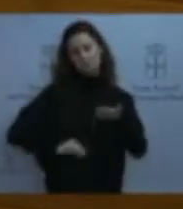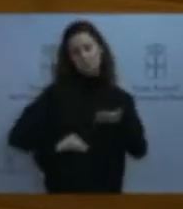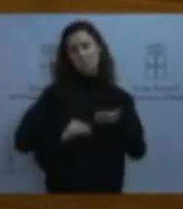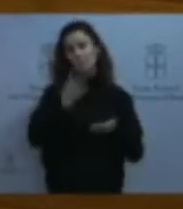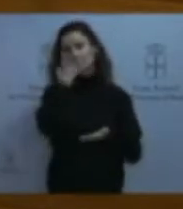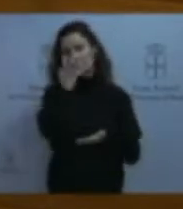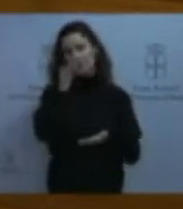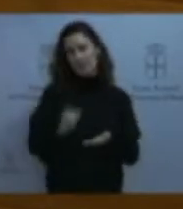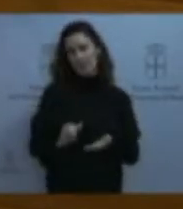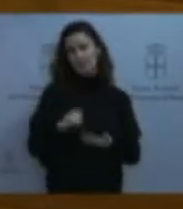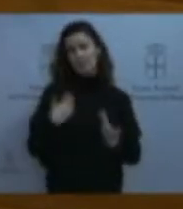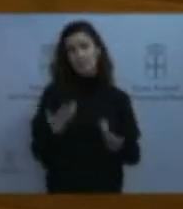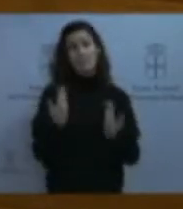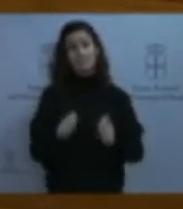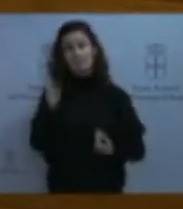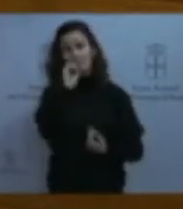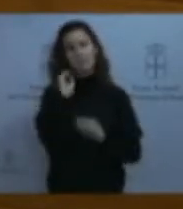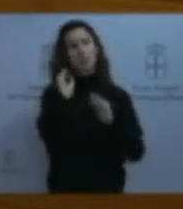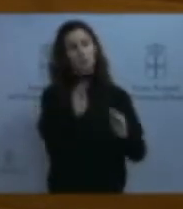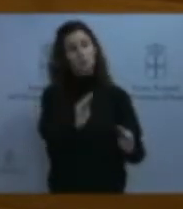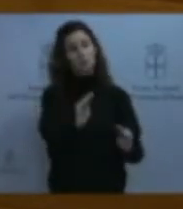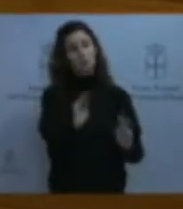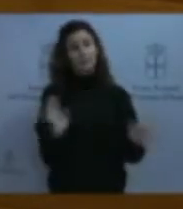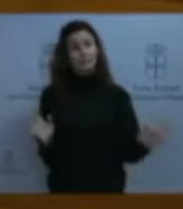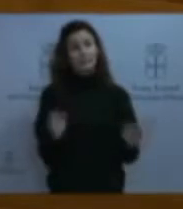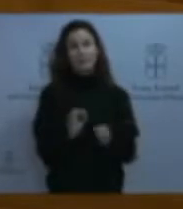ahora esta es su opinión. Y en una materia como